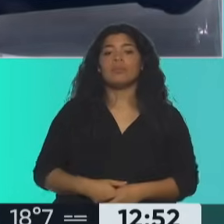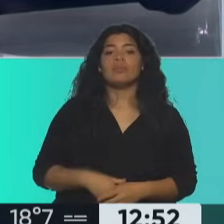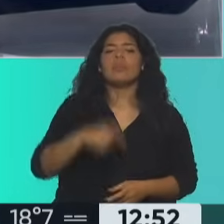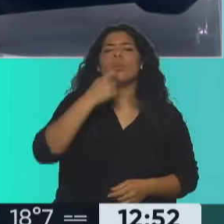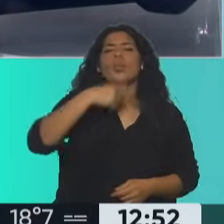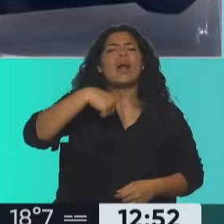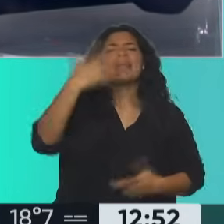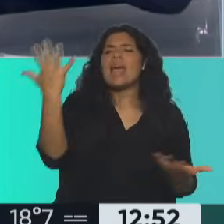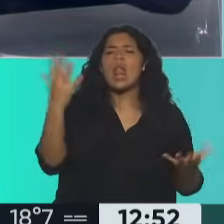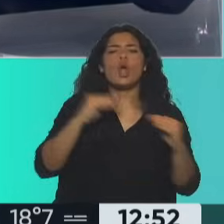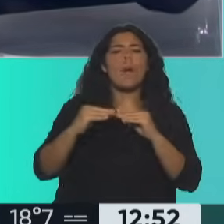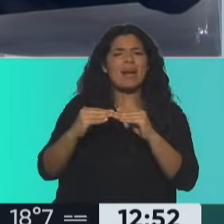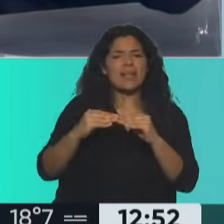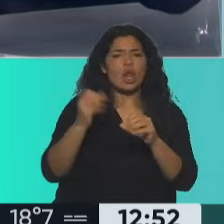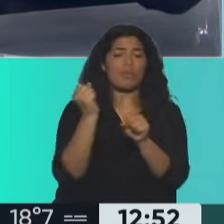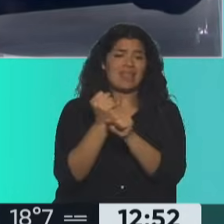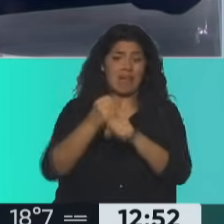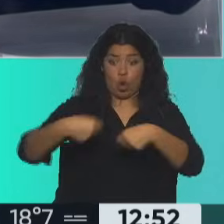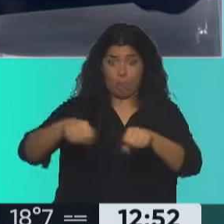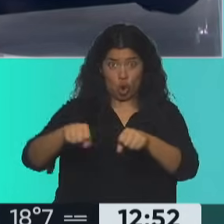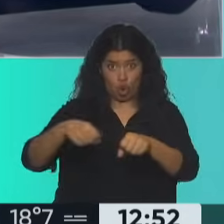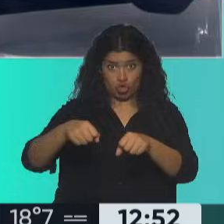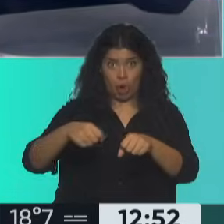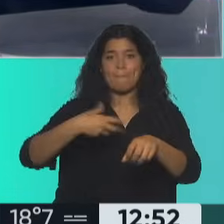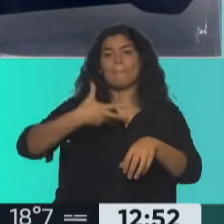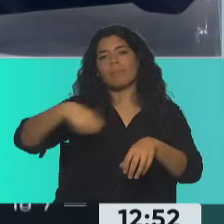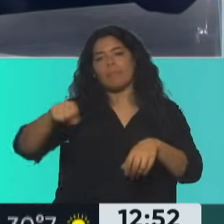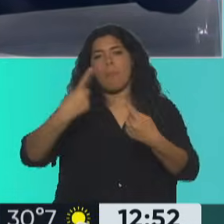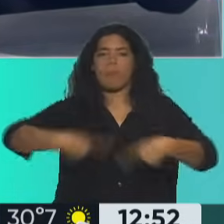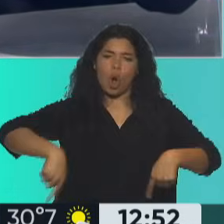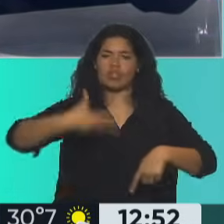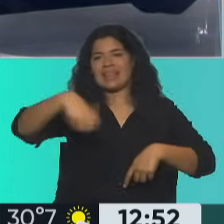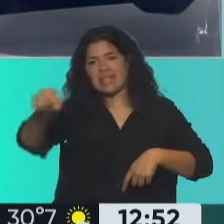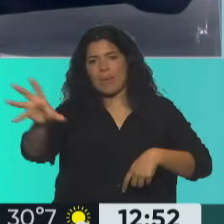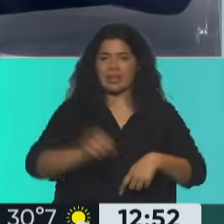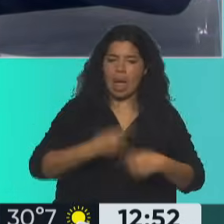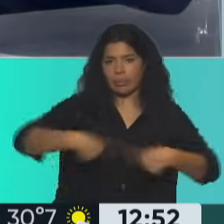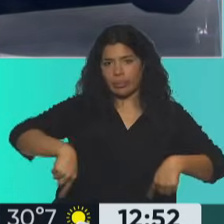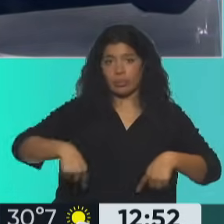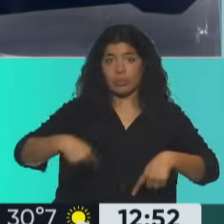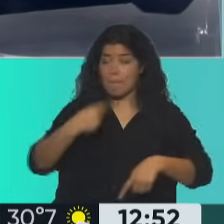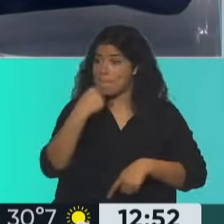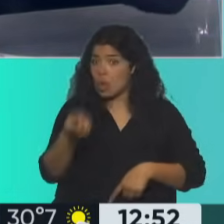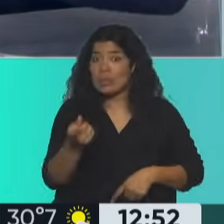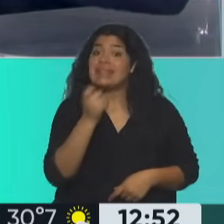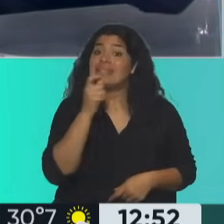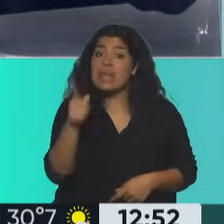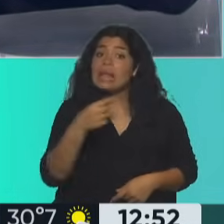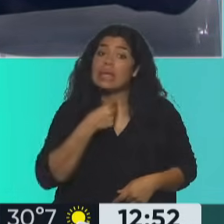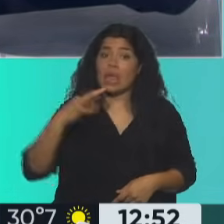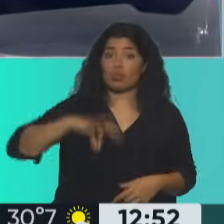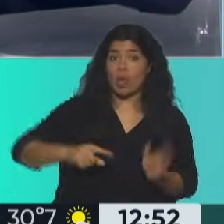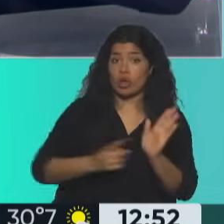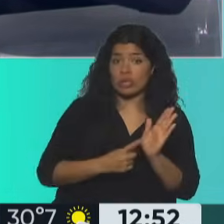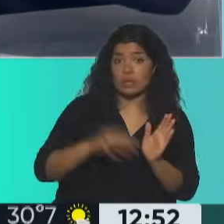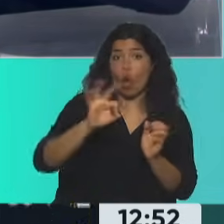compañero Delivery de aplicación que trabajen mensajería cada comisión si no quisiera un recibo de sueldo y los derechos que tiene un camionero un